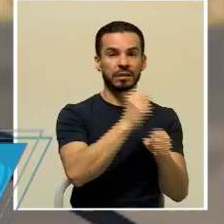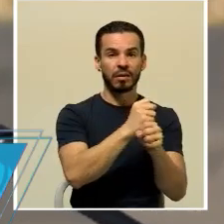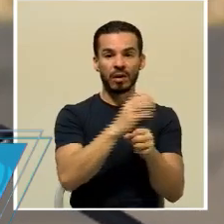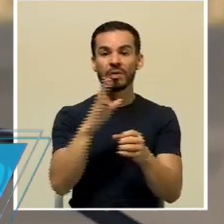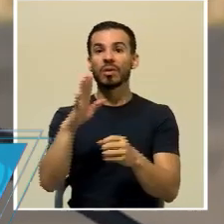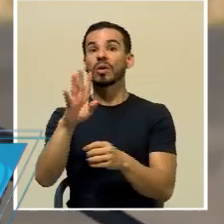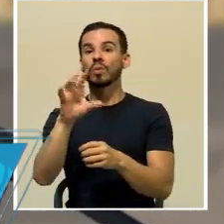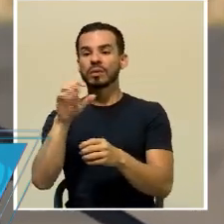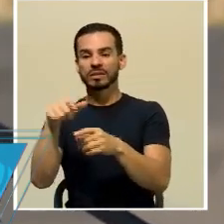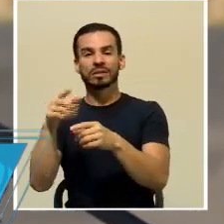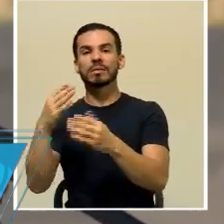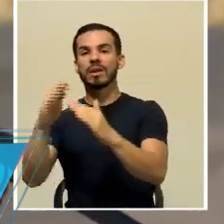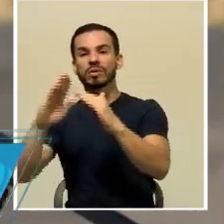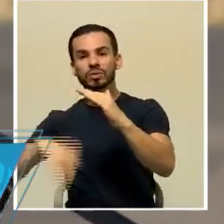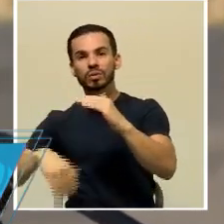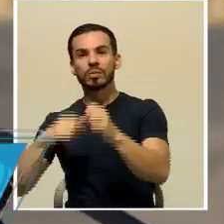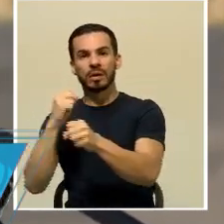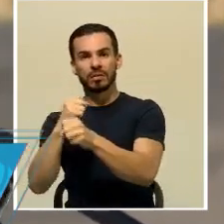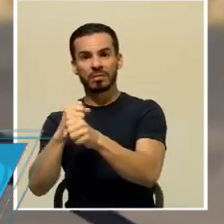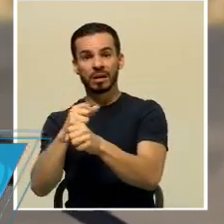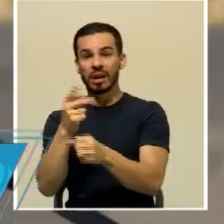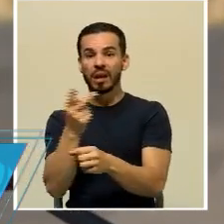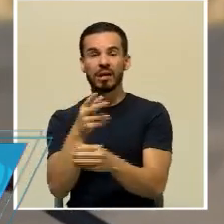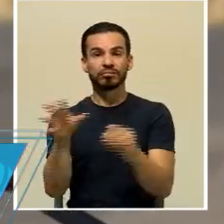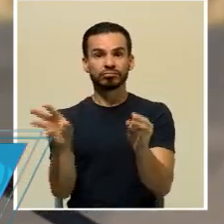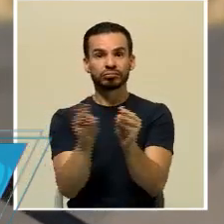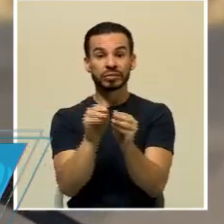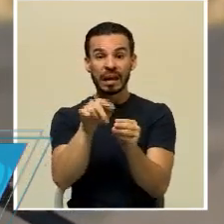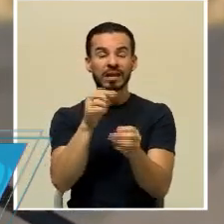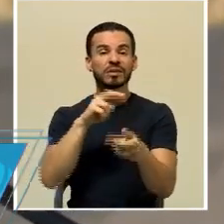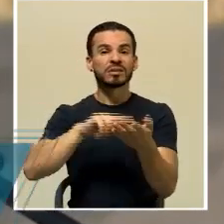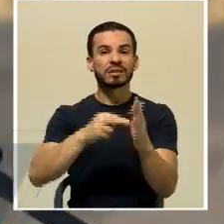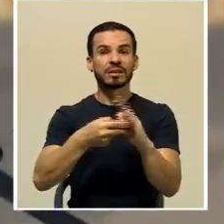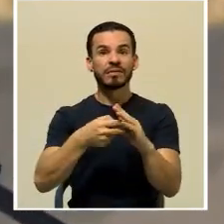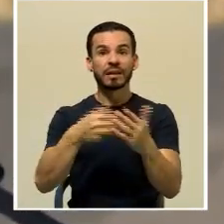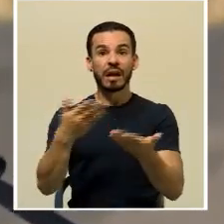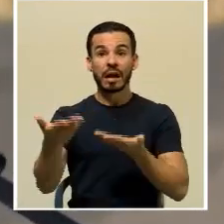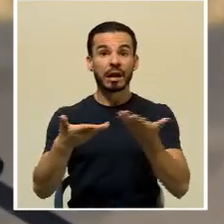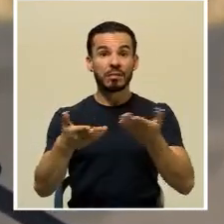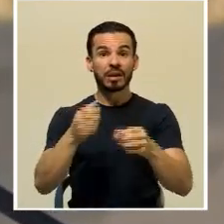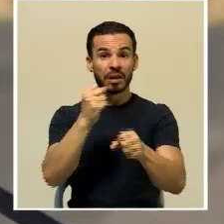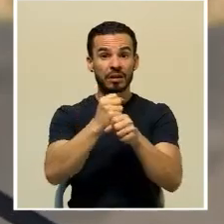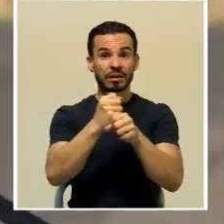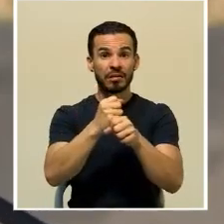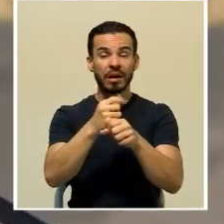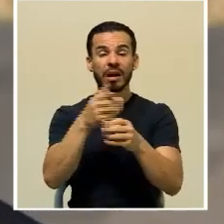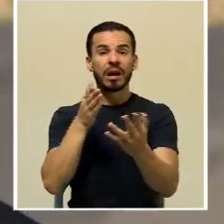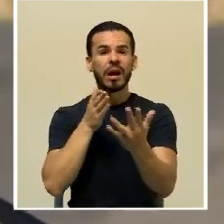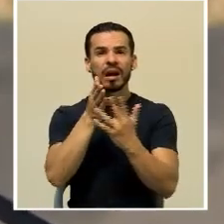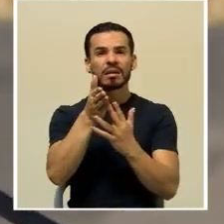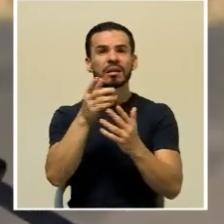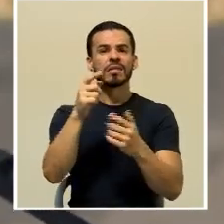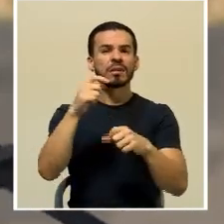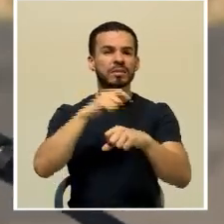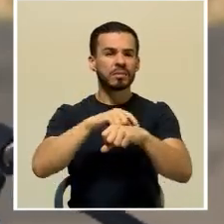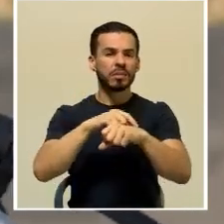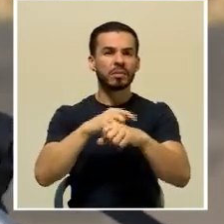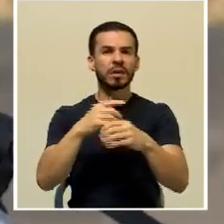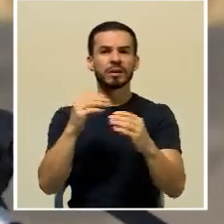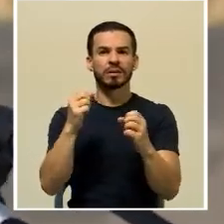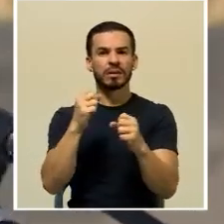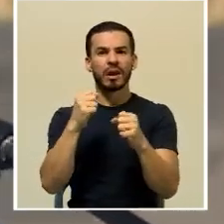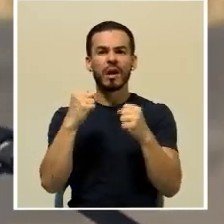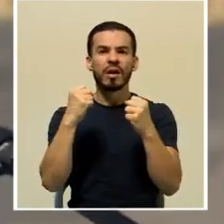personas subempleadas, lo cual corrobora que el mercado laboral en estos momentos está pasando por una